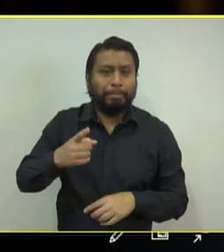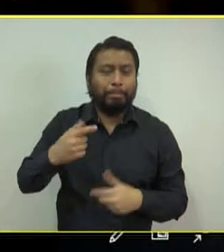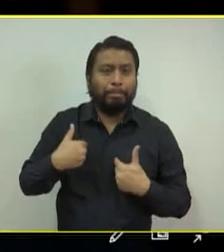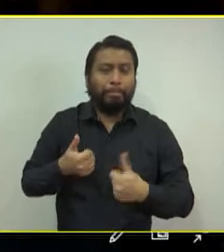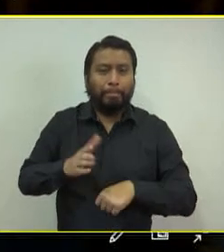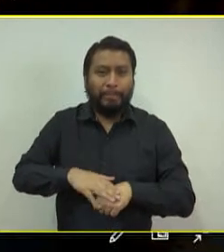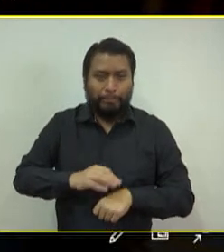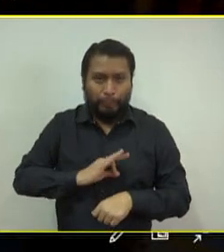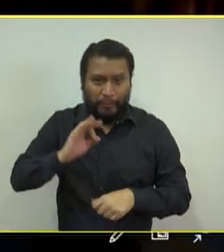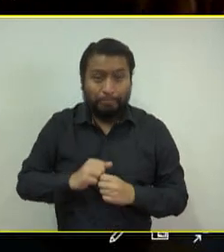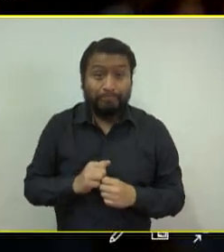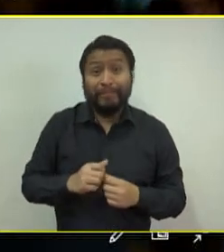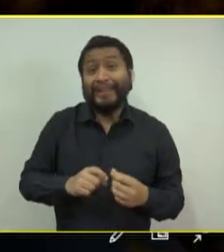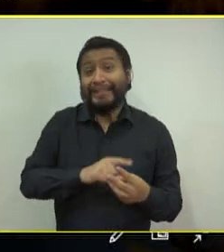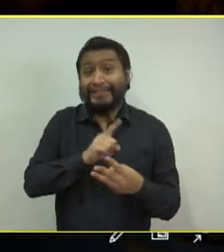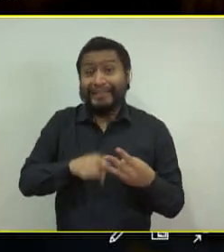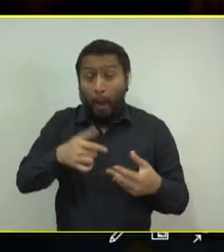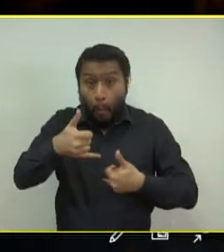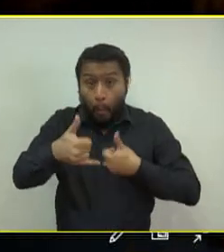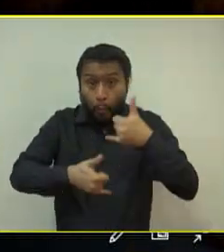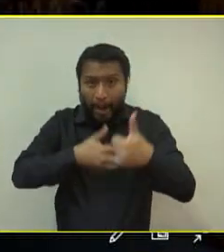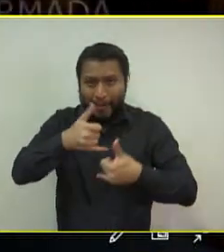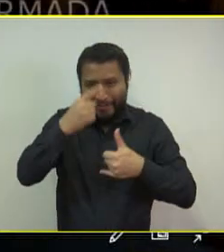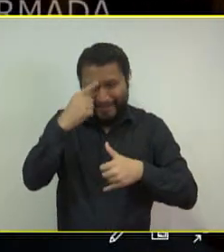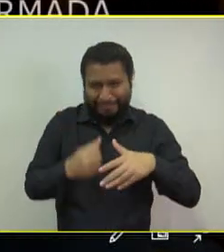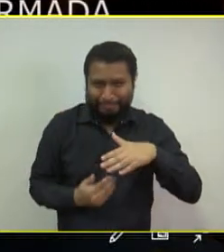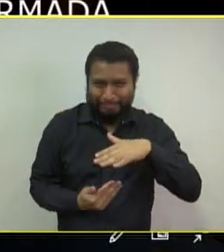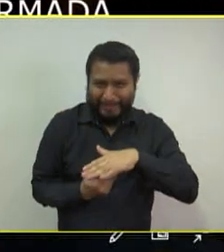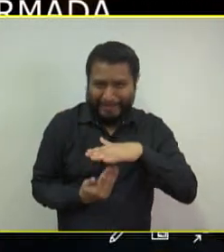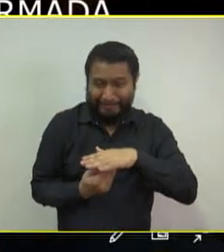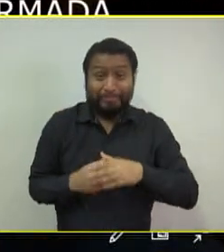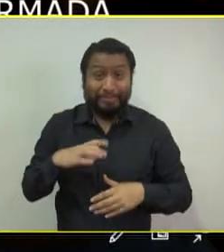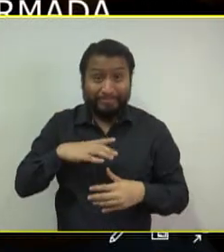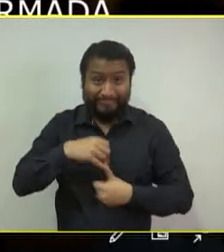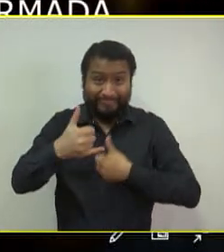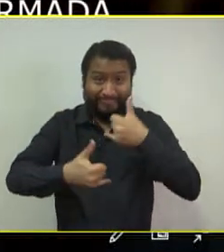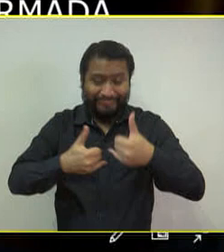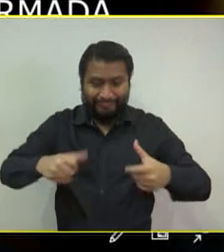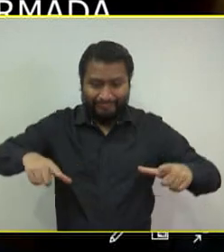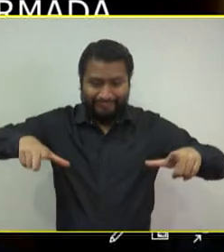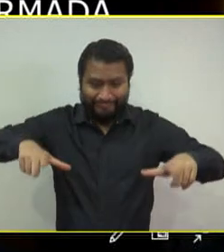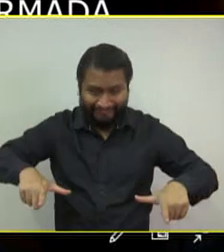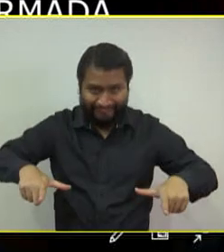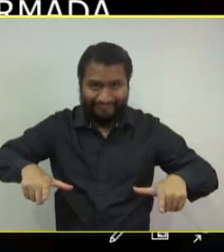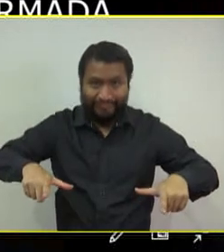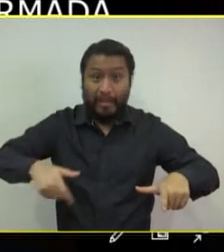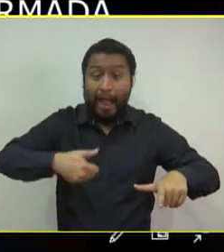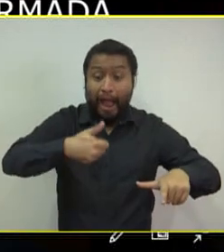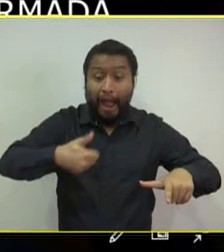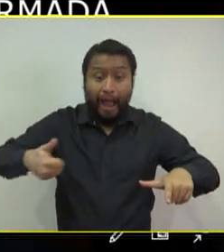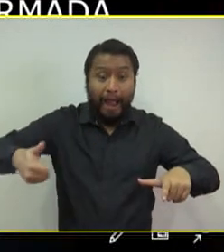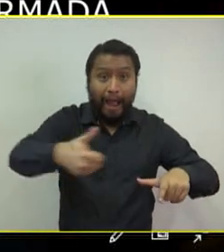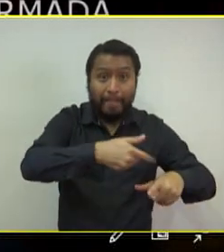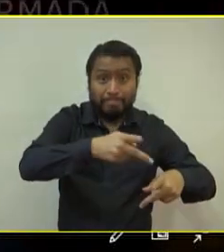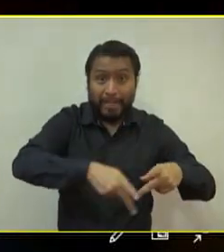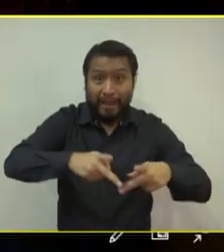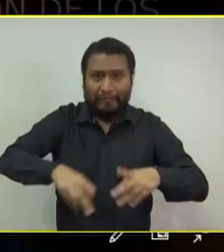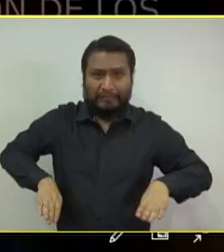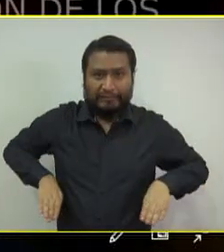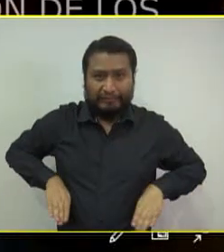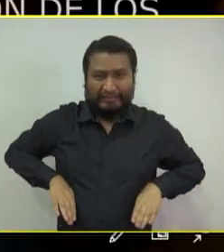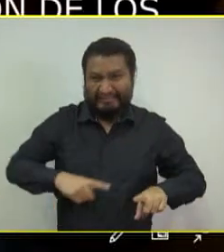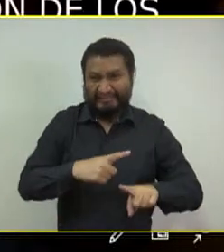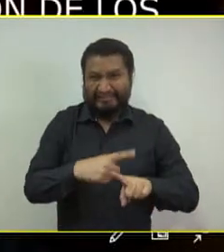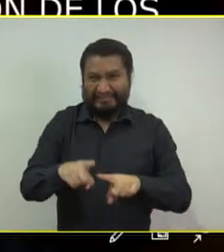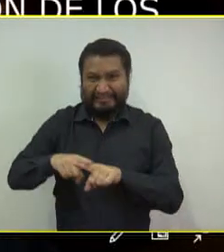este complementa la apropiación de los elementos a través de un tablero multijuegos, cada uno de ellos con diferentes características que